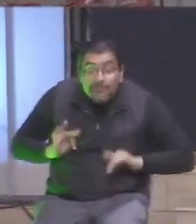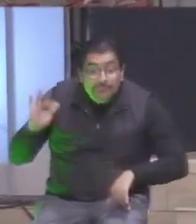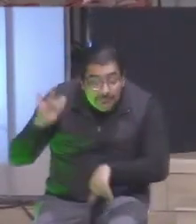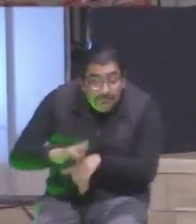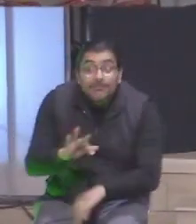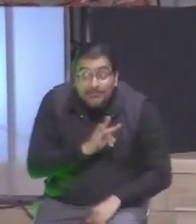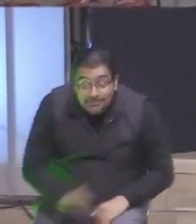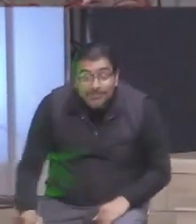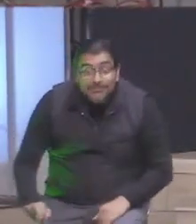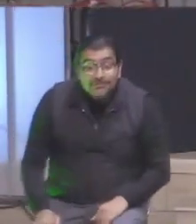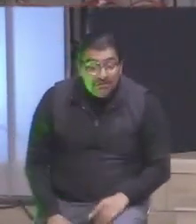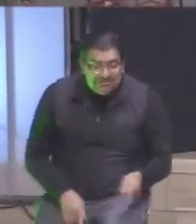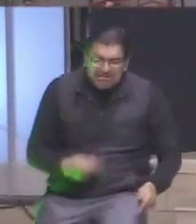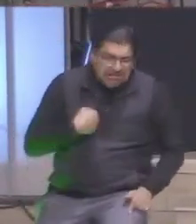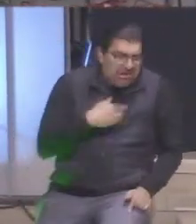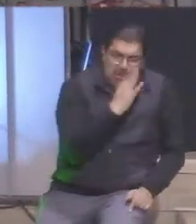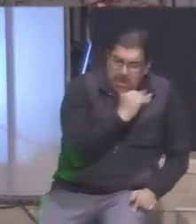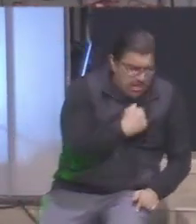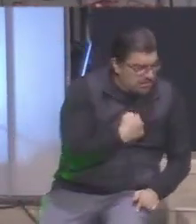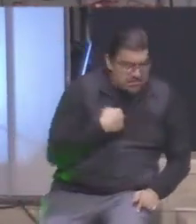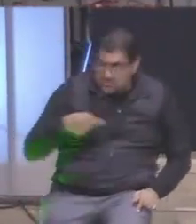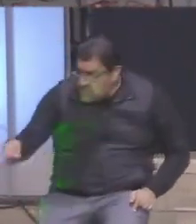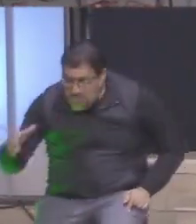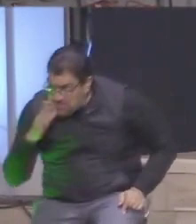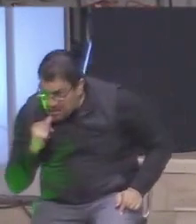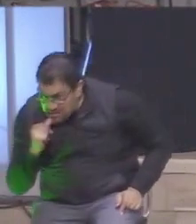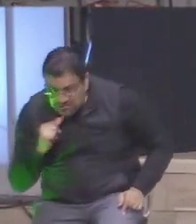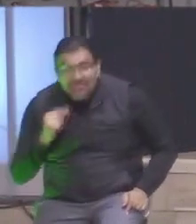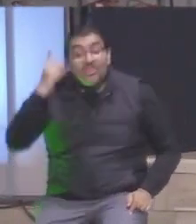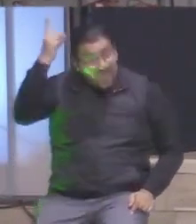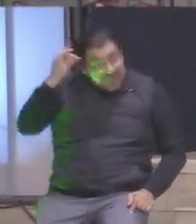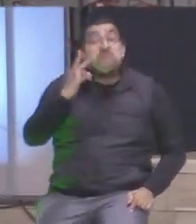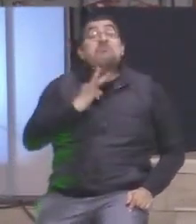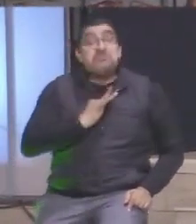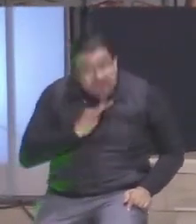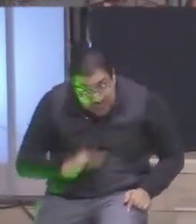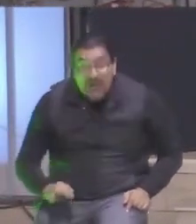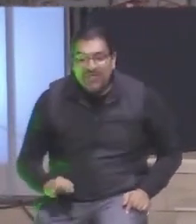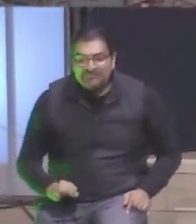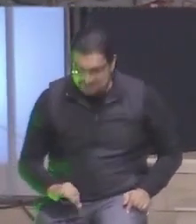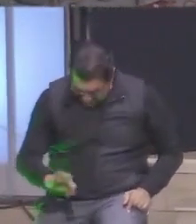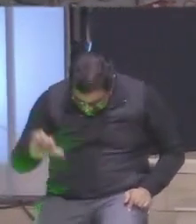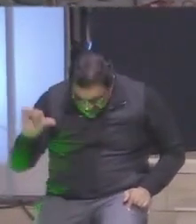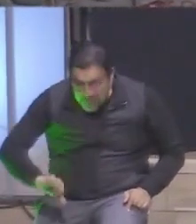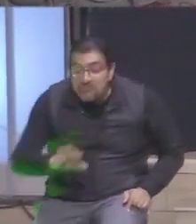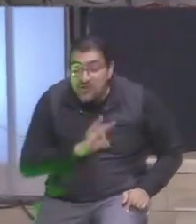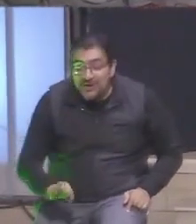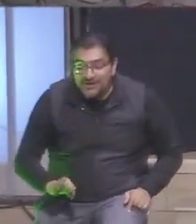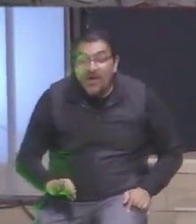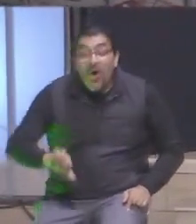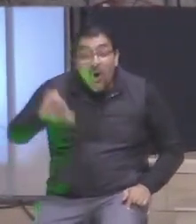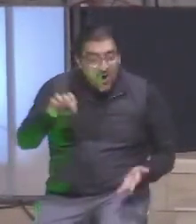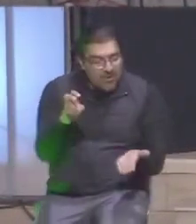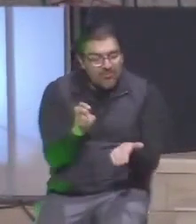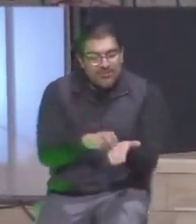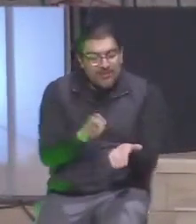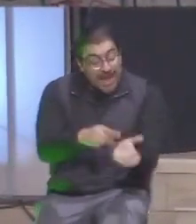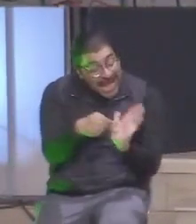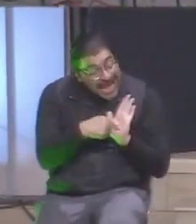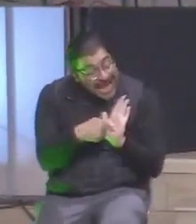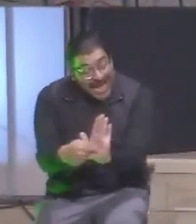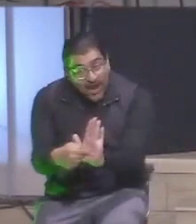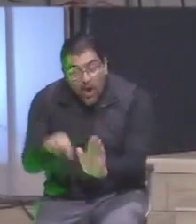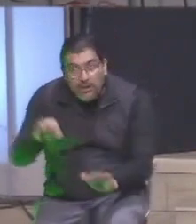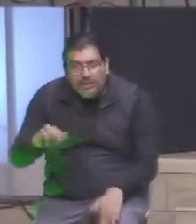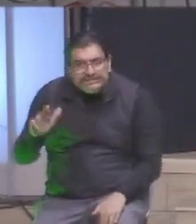cambiar que puedes hacer Dios lo puede hacer este versículo Debería ser tangible